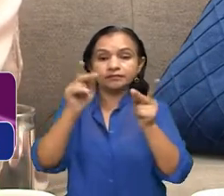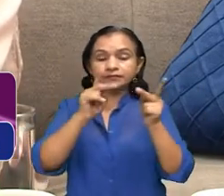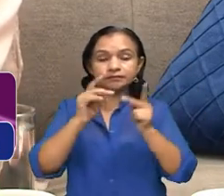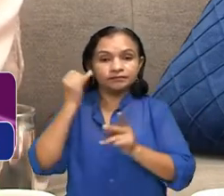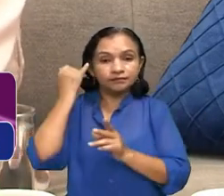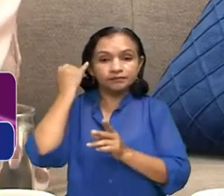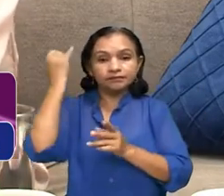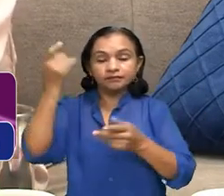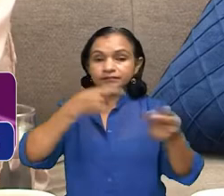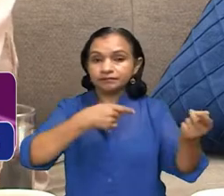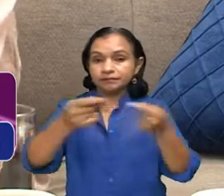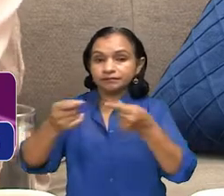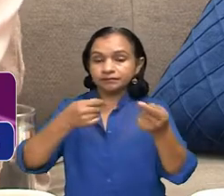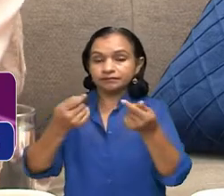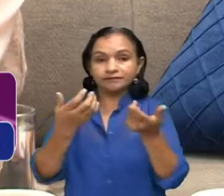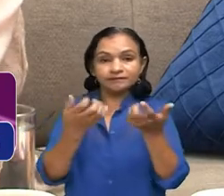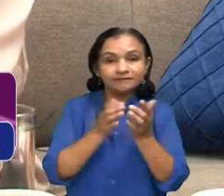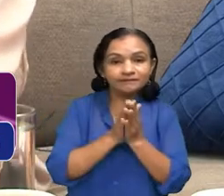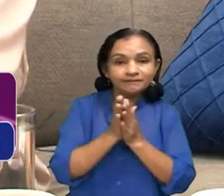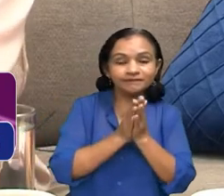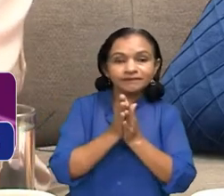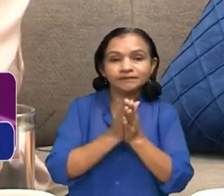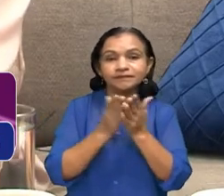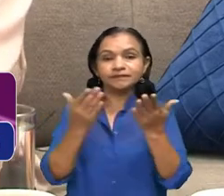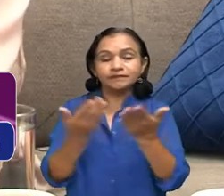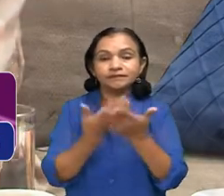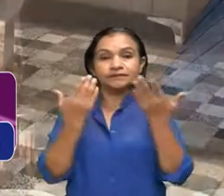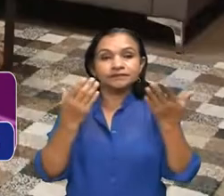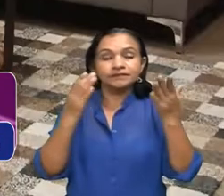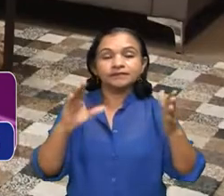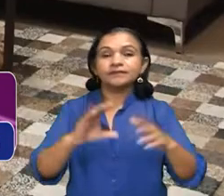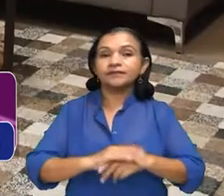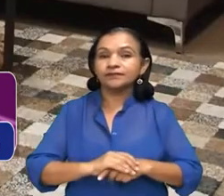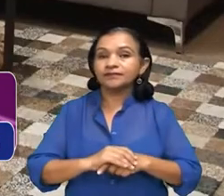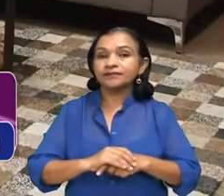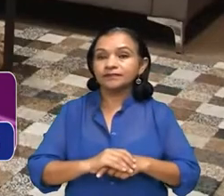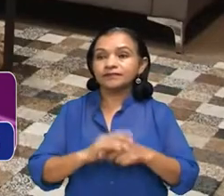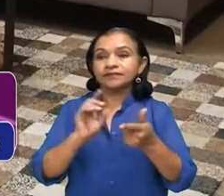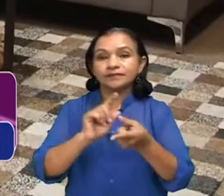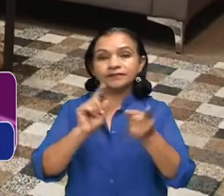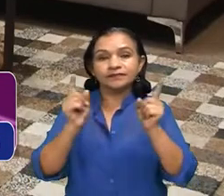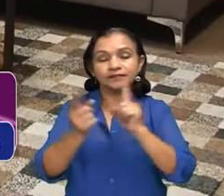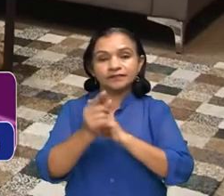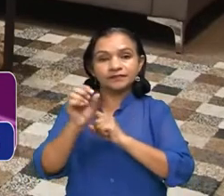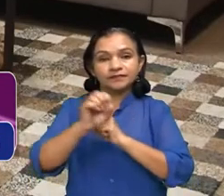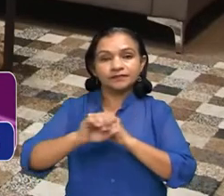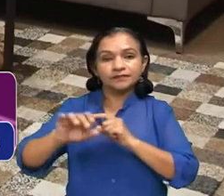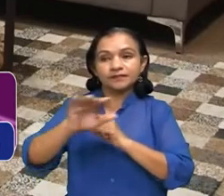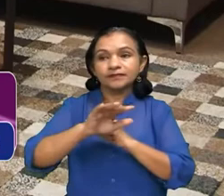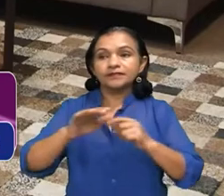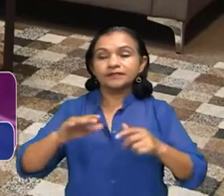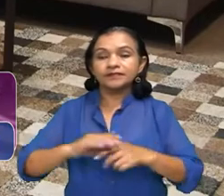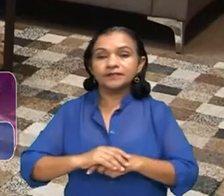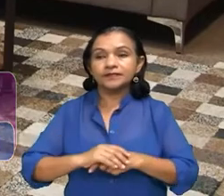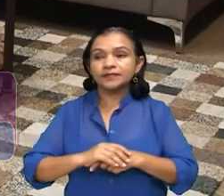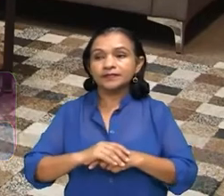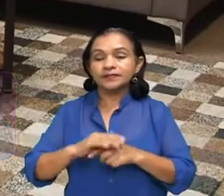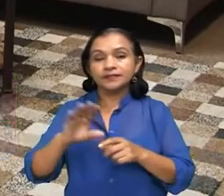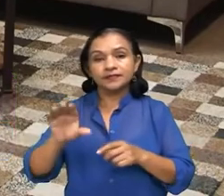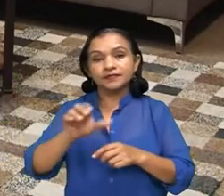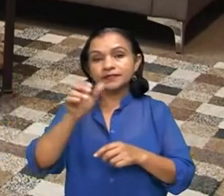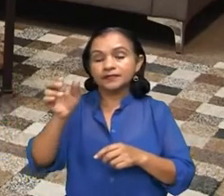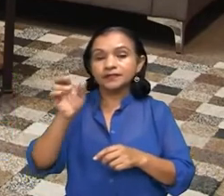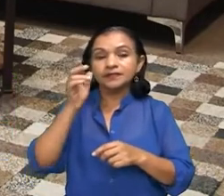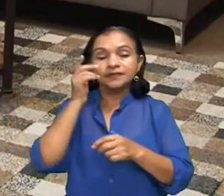de negocio, esa inquietud por emprender. Y sin duda alguna también transformaciones sociales aunadas a ello. Compañera, tenemos un